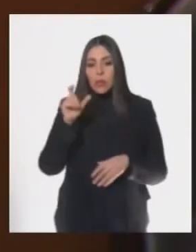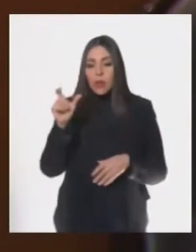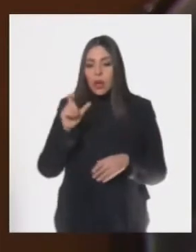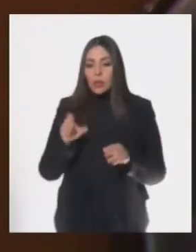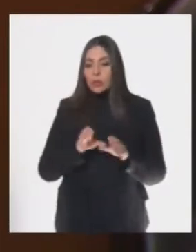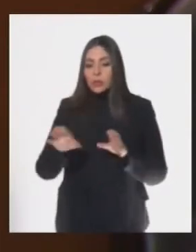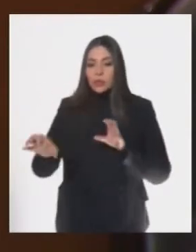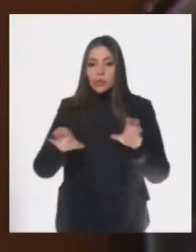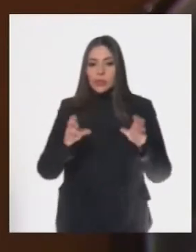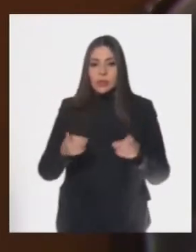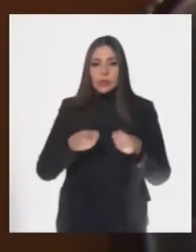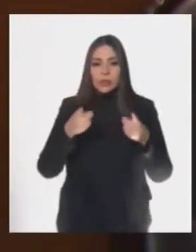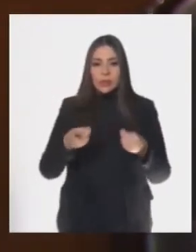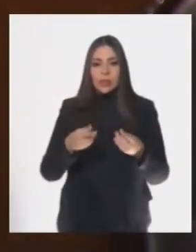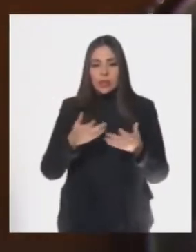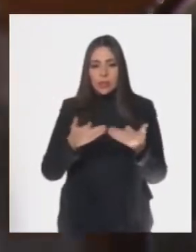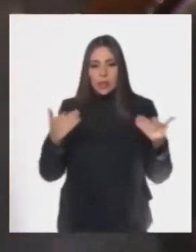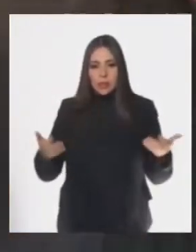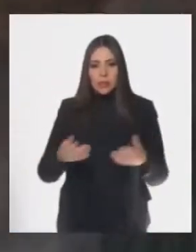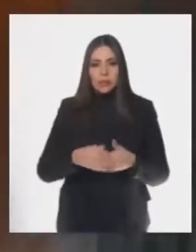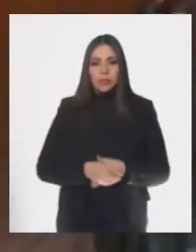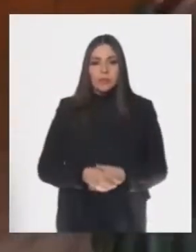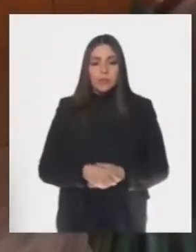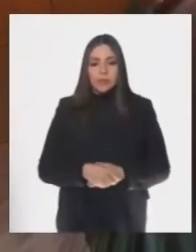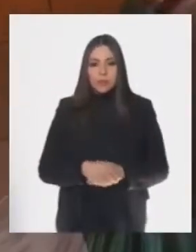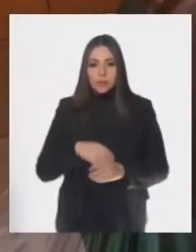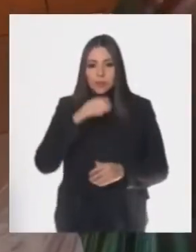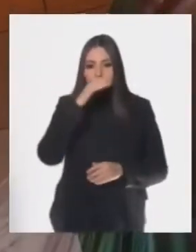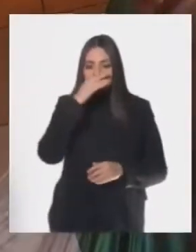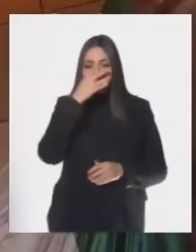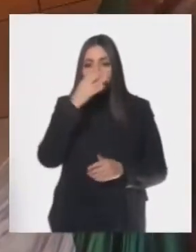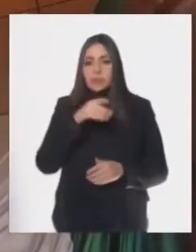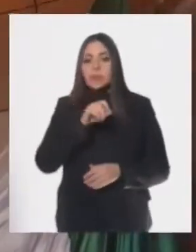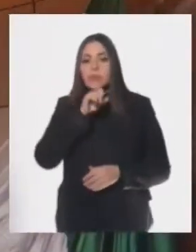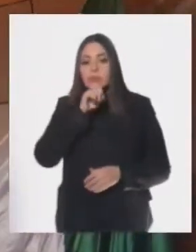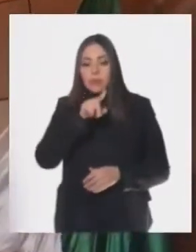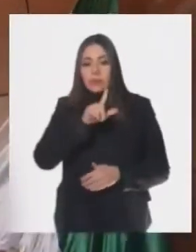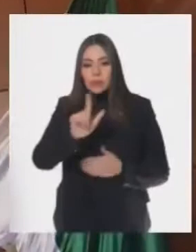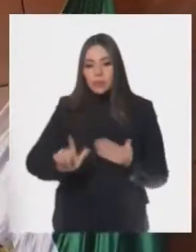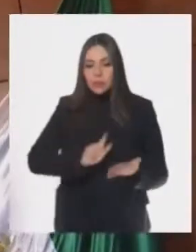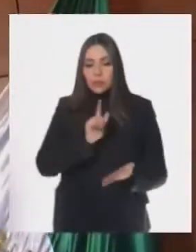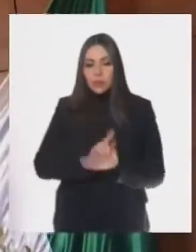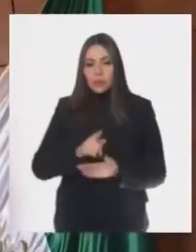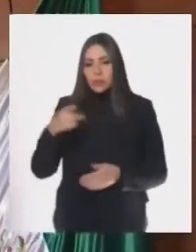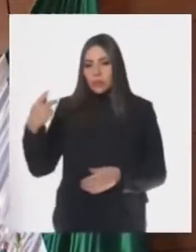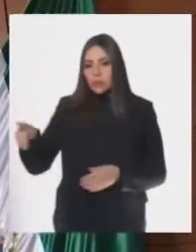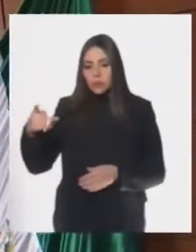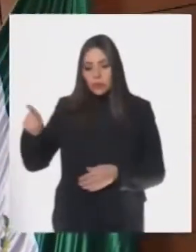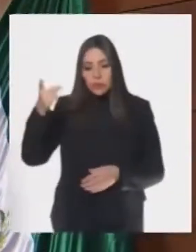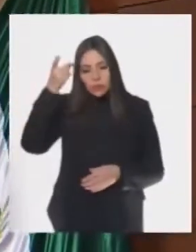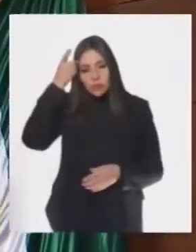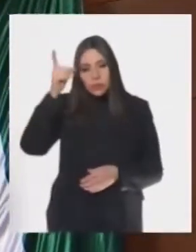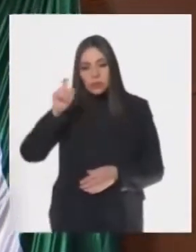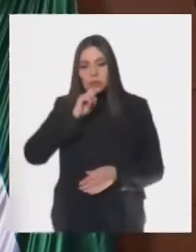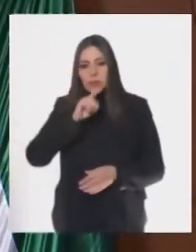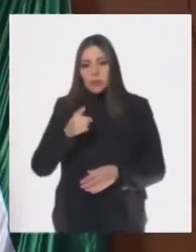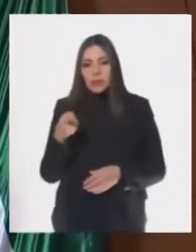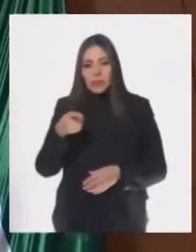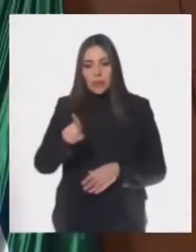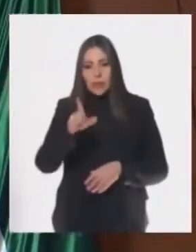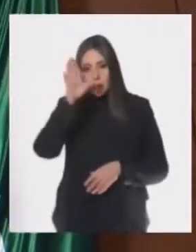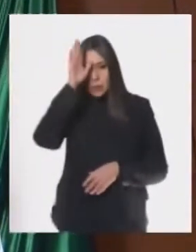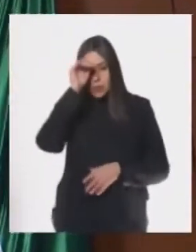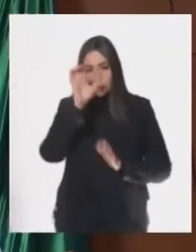repartición. En el mismo sentido, la ley agraria hace suyo dicho mandato constitucional y